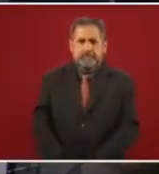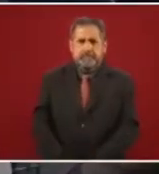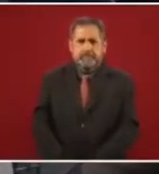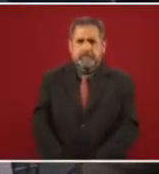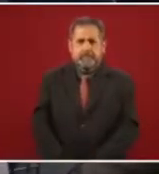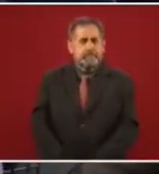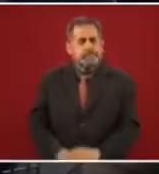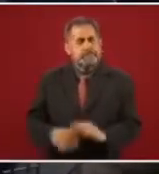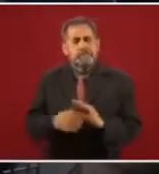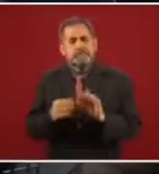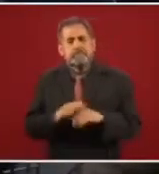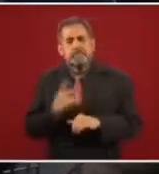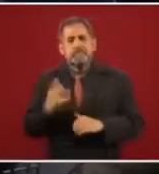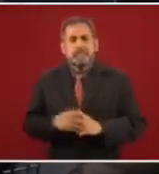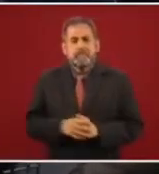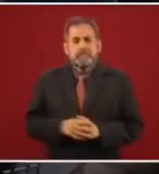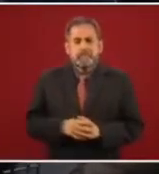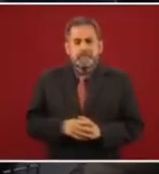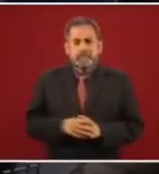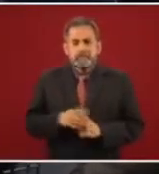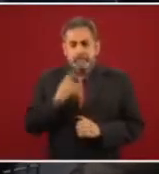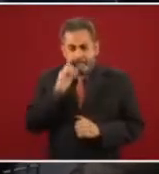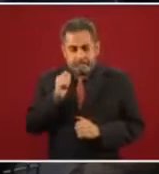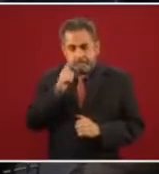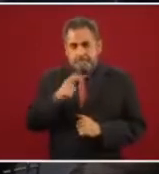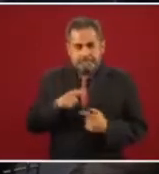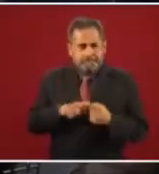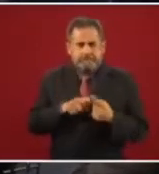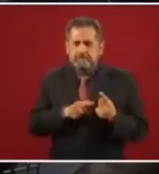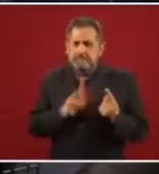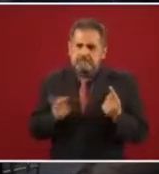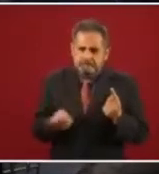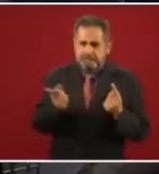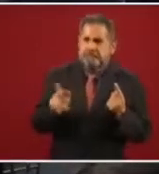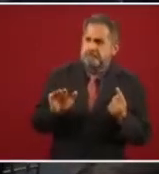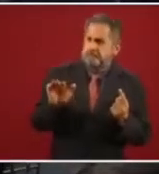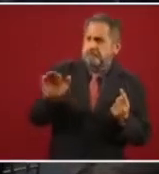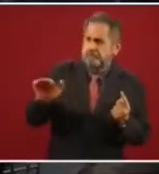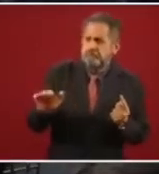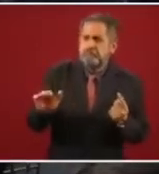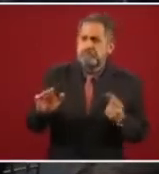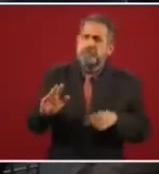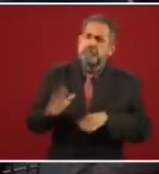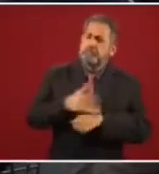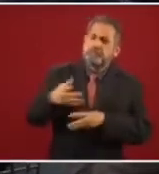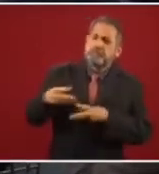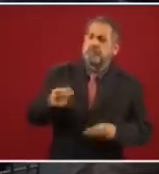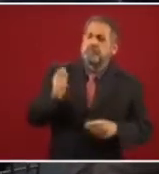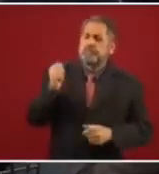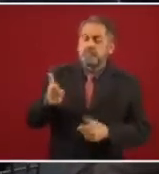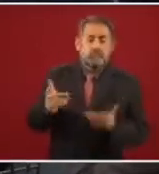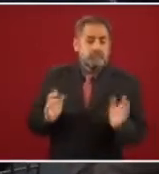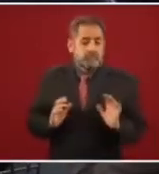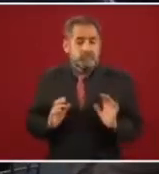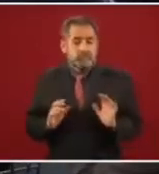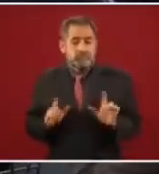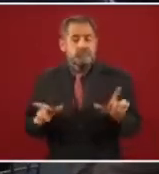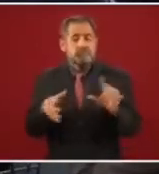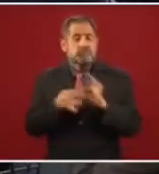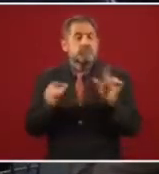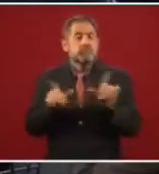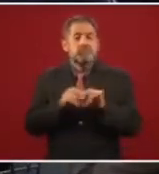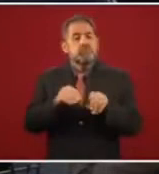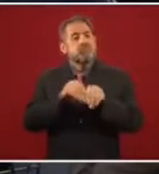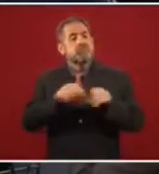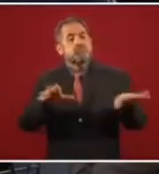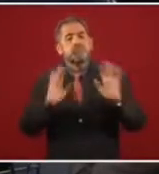Porque, a ver si hay un cuestionamiento, ¿sí? O es nada